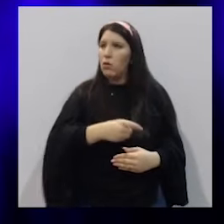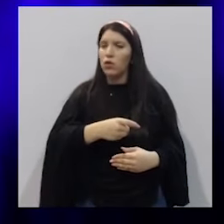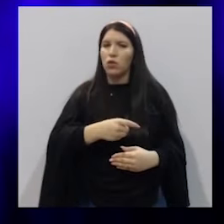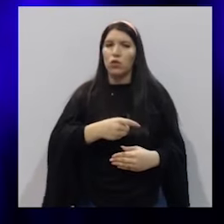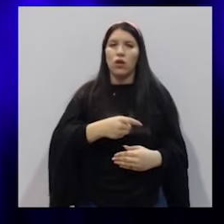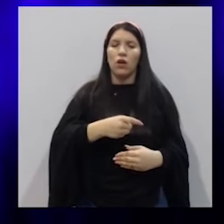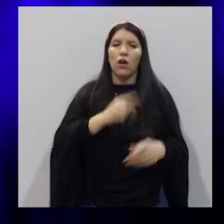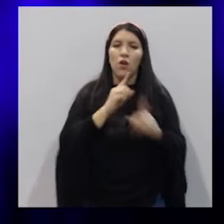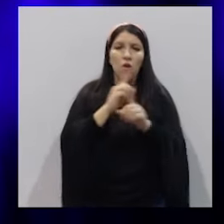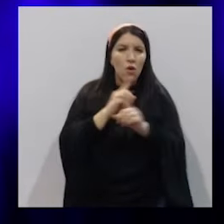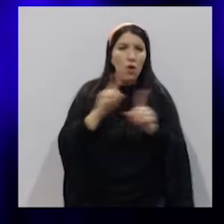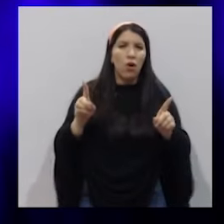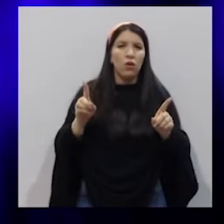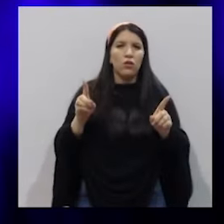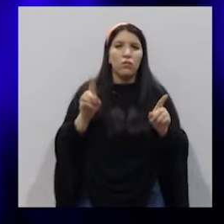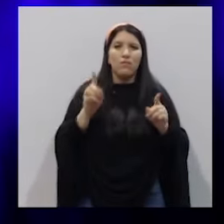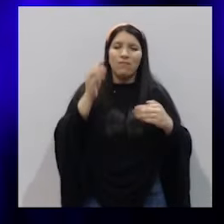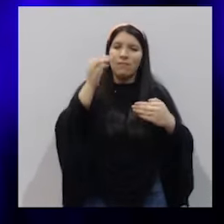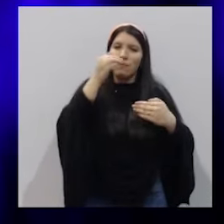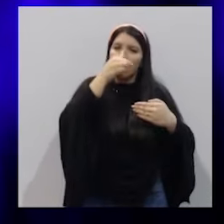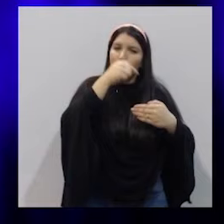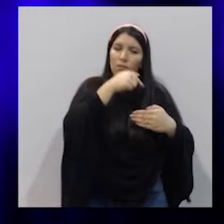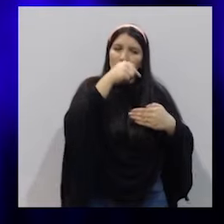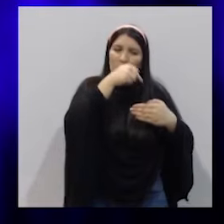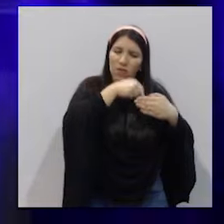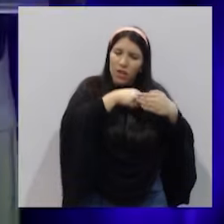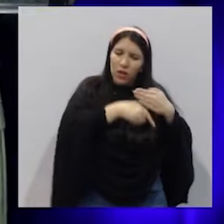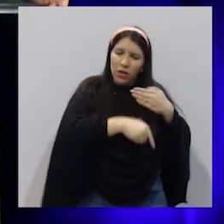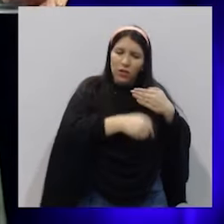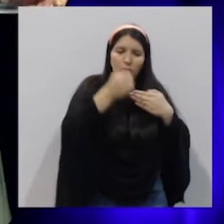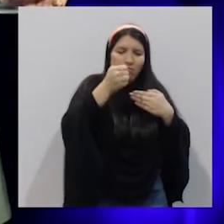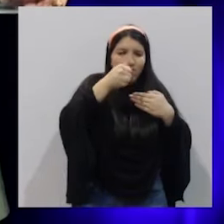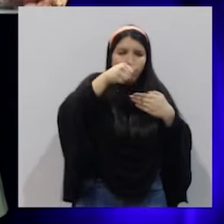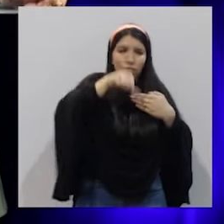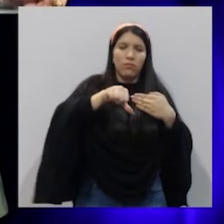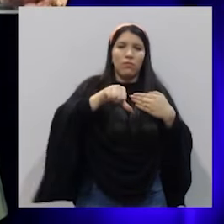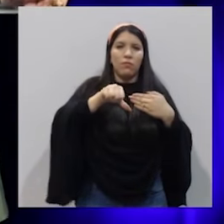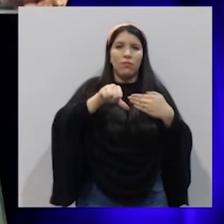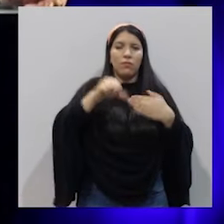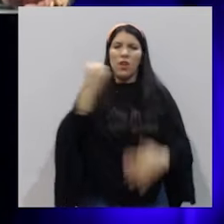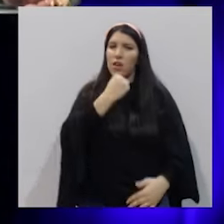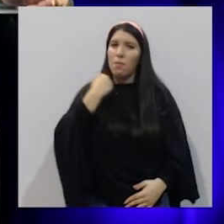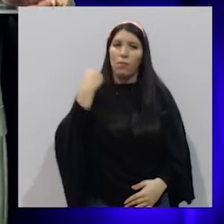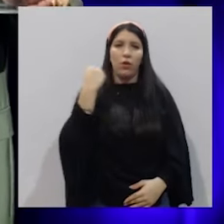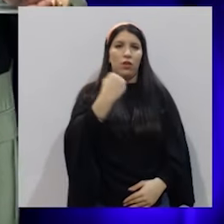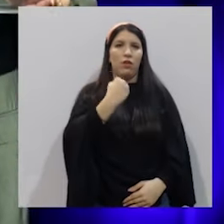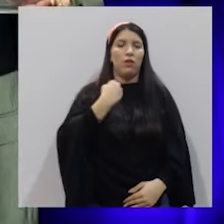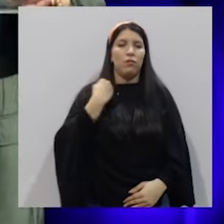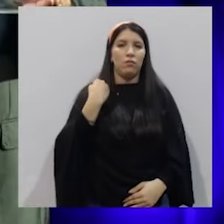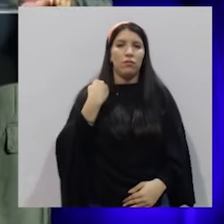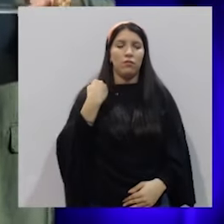efesios capítulo 3 verso 16 donde pablo dice tan categóricamente algo tan importante